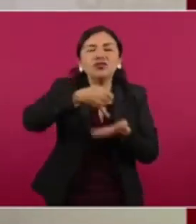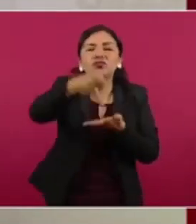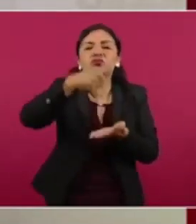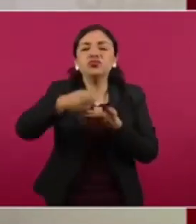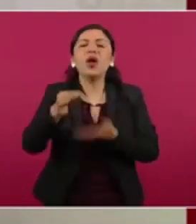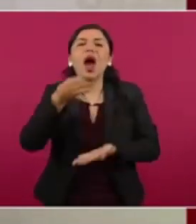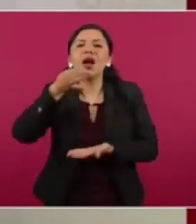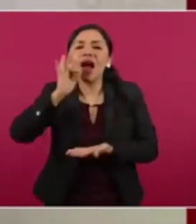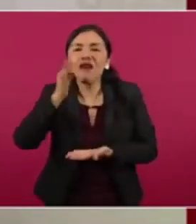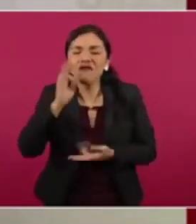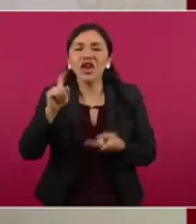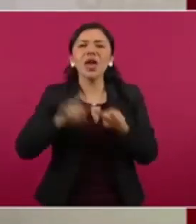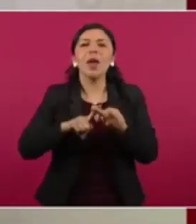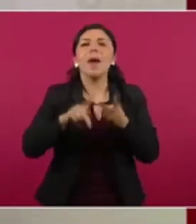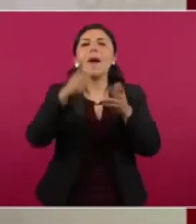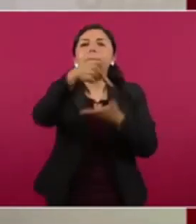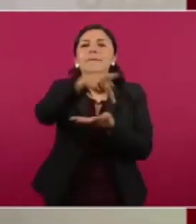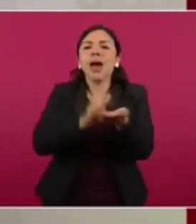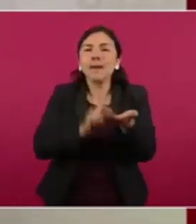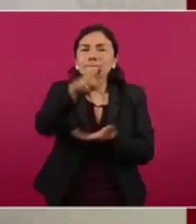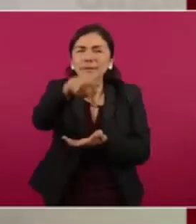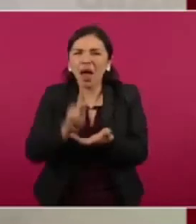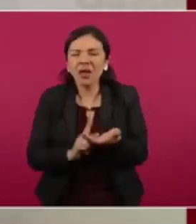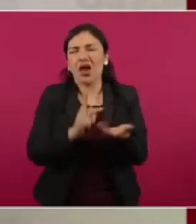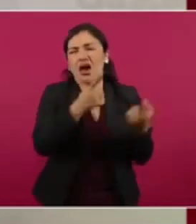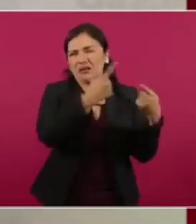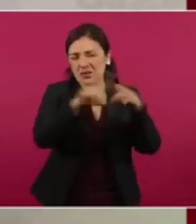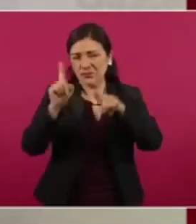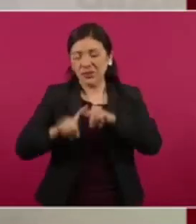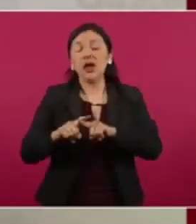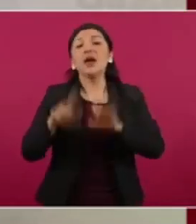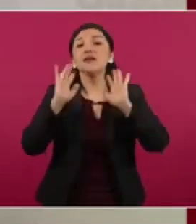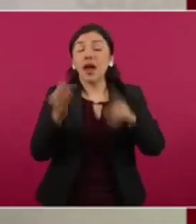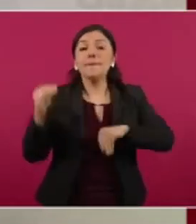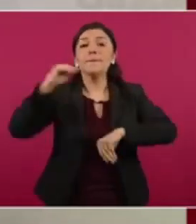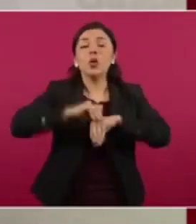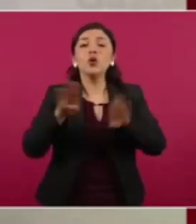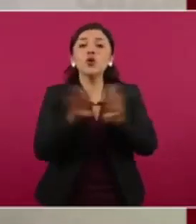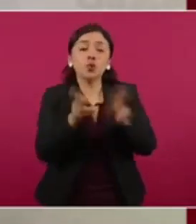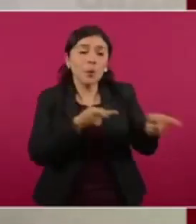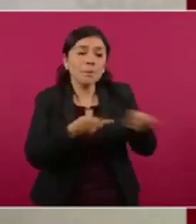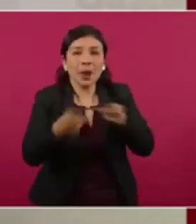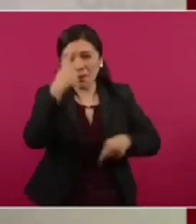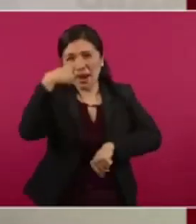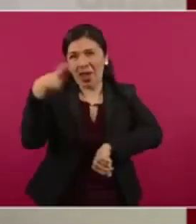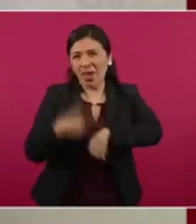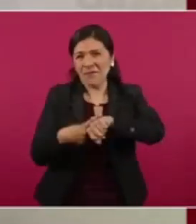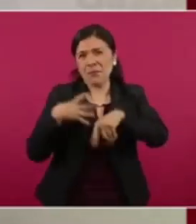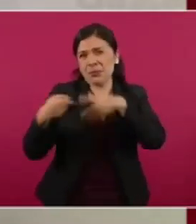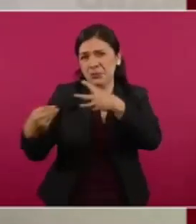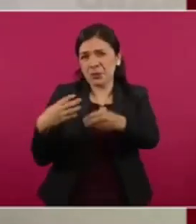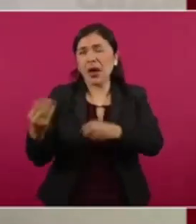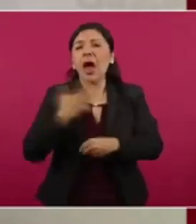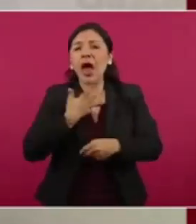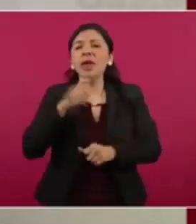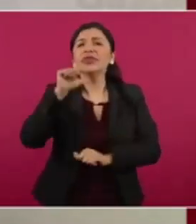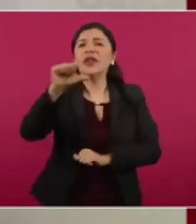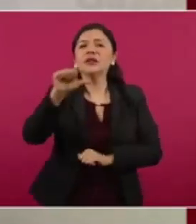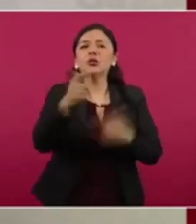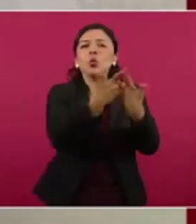papaya. Ya se estableció el plan epidemiológico, se tienen más de 16 brigadas de